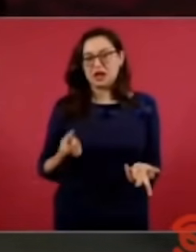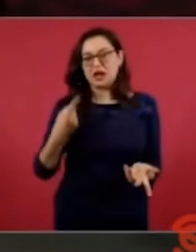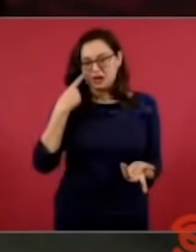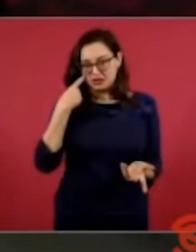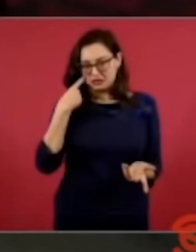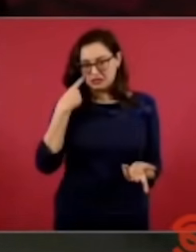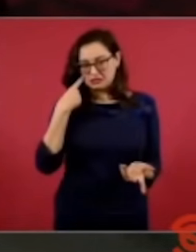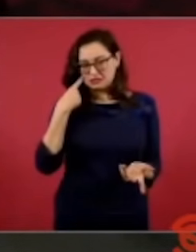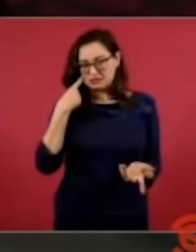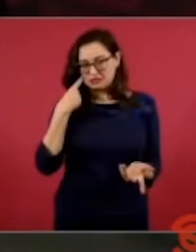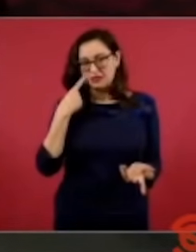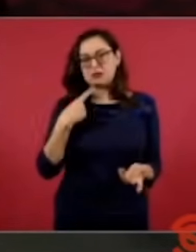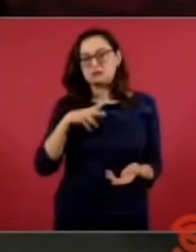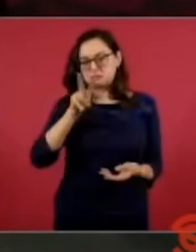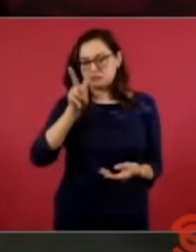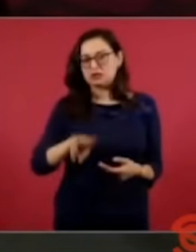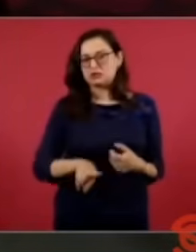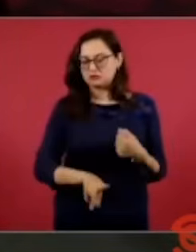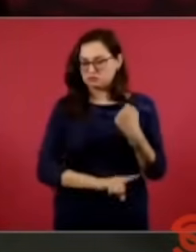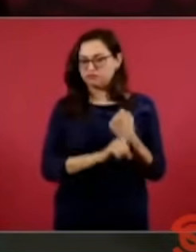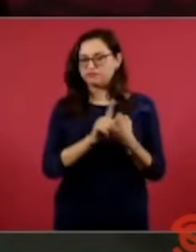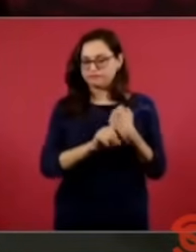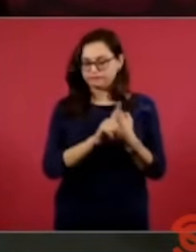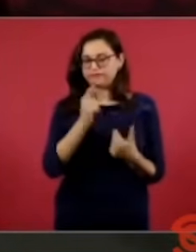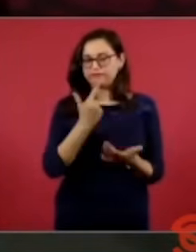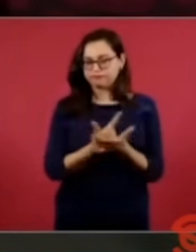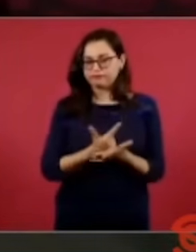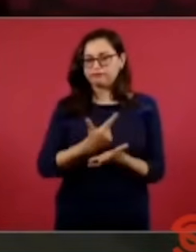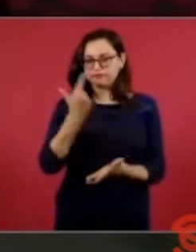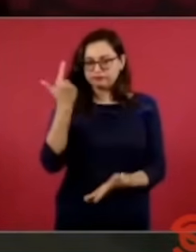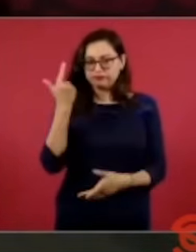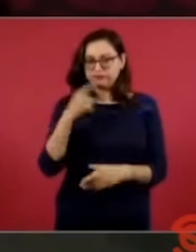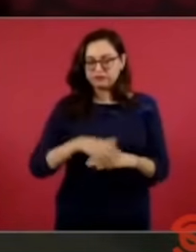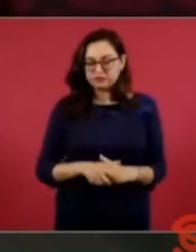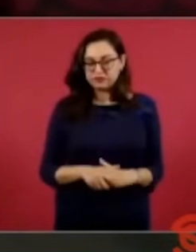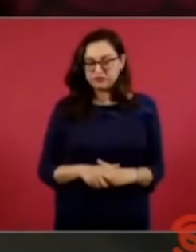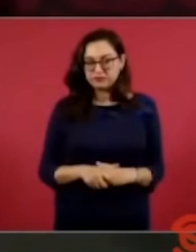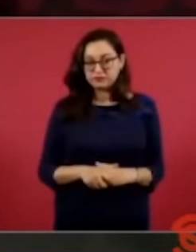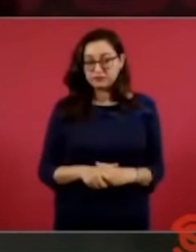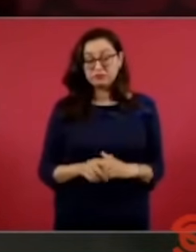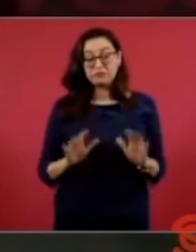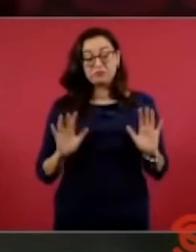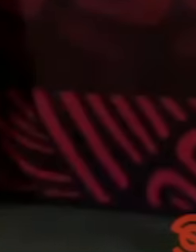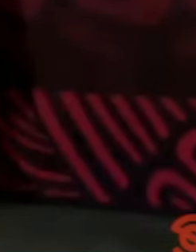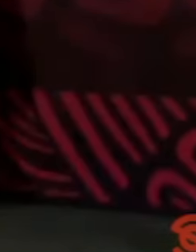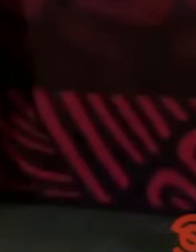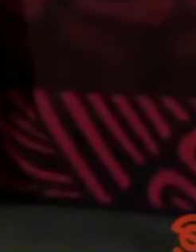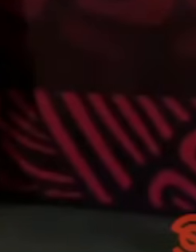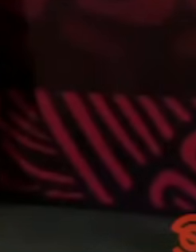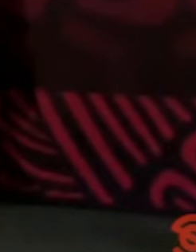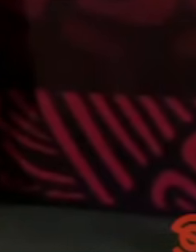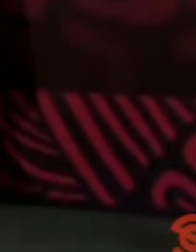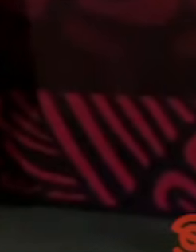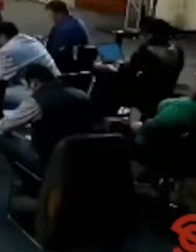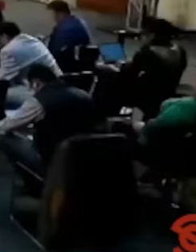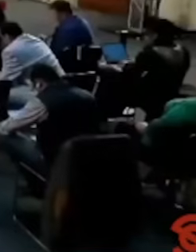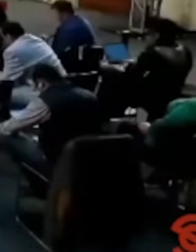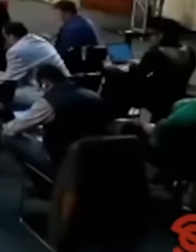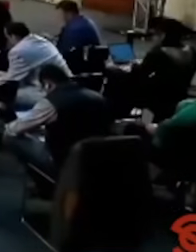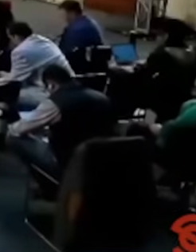la dimensión del problema no sé si te dieron ayer